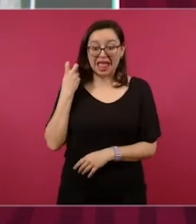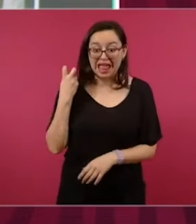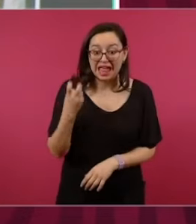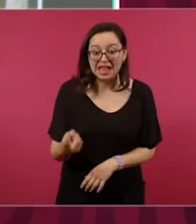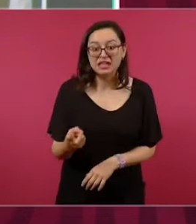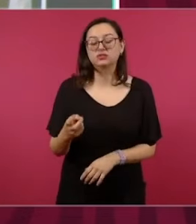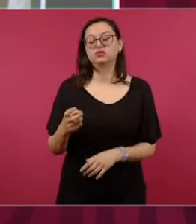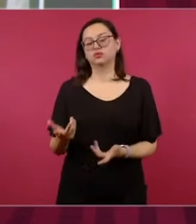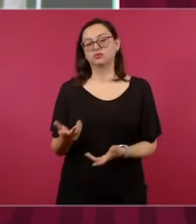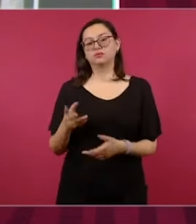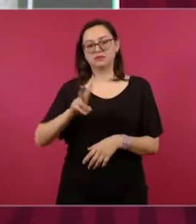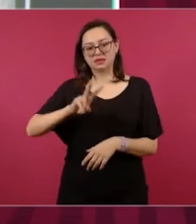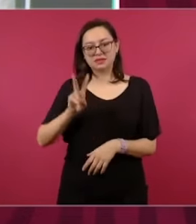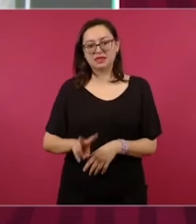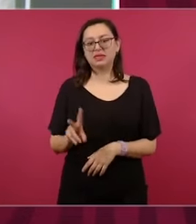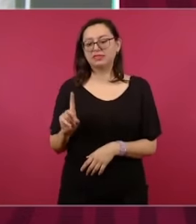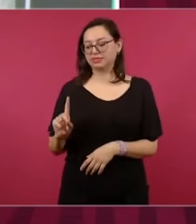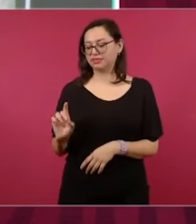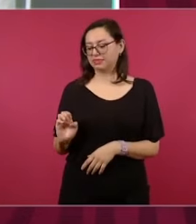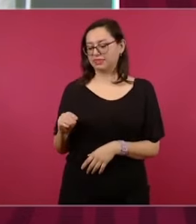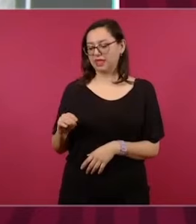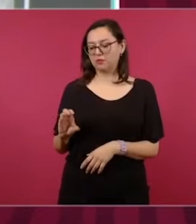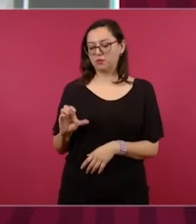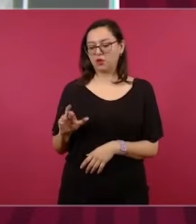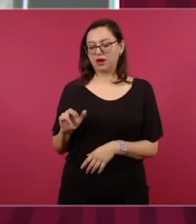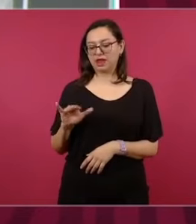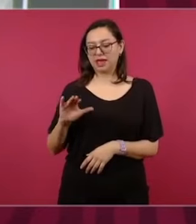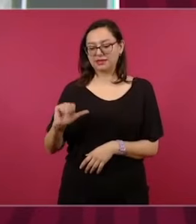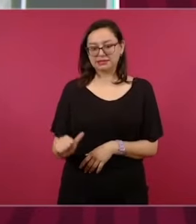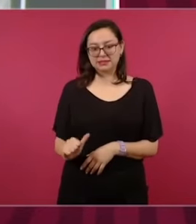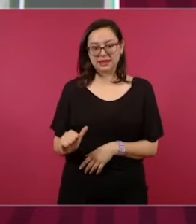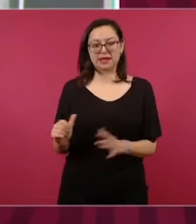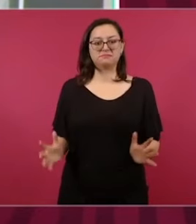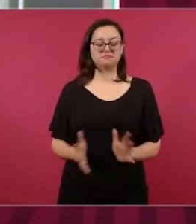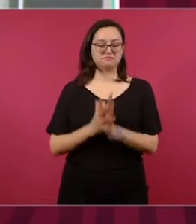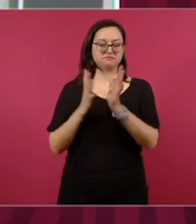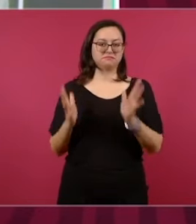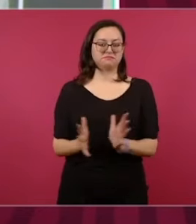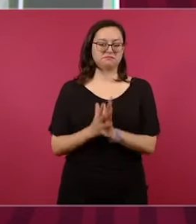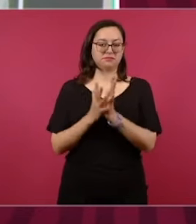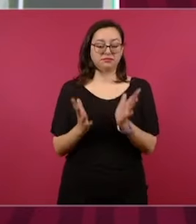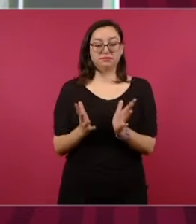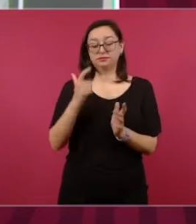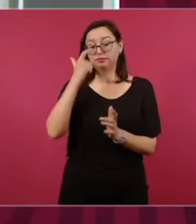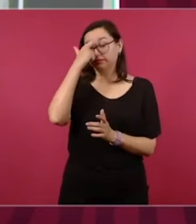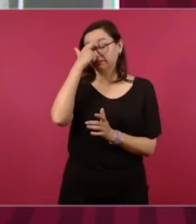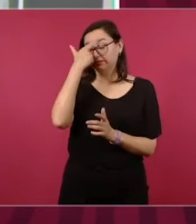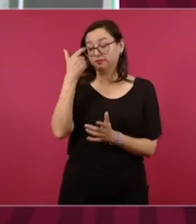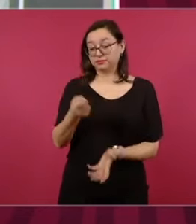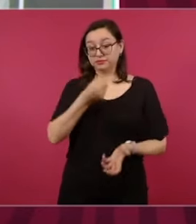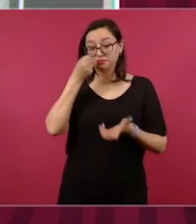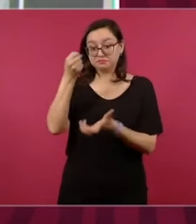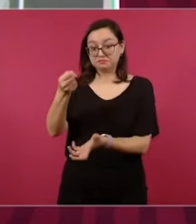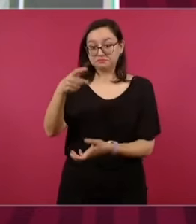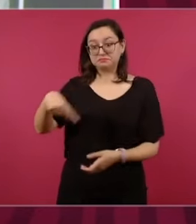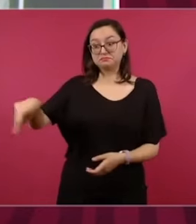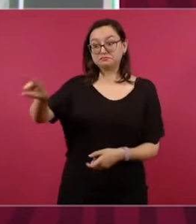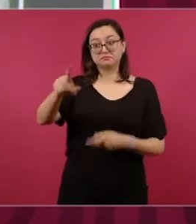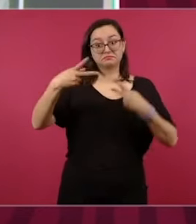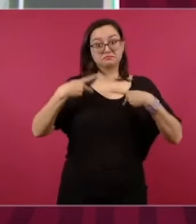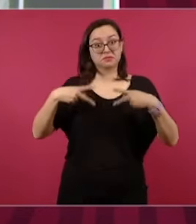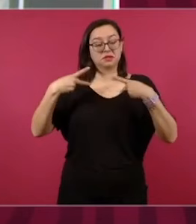participativa, porque se ejercen los recursos económicos con mucha responsabilidad. La